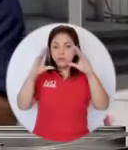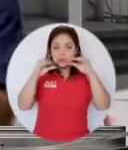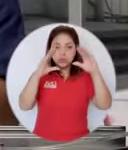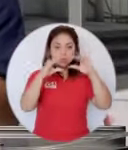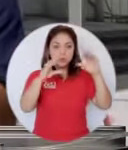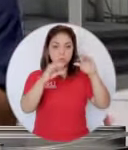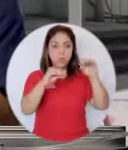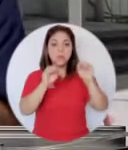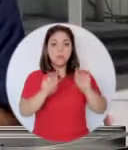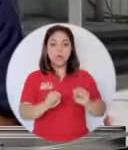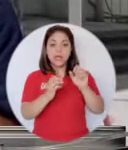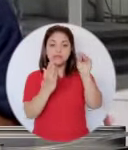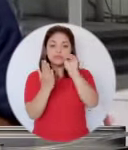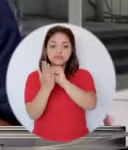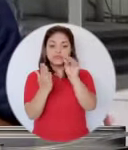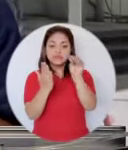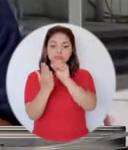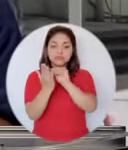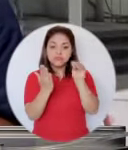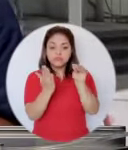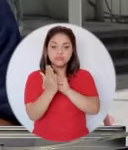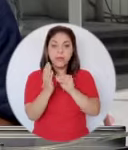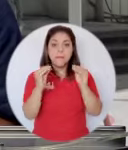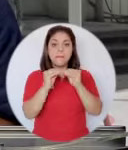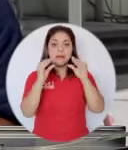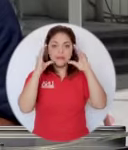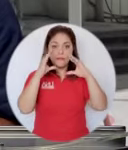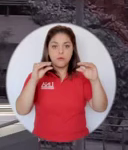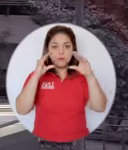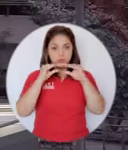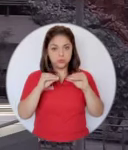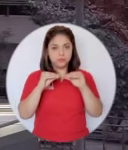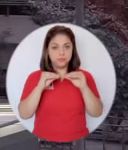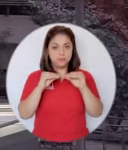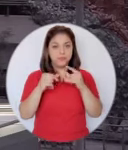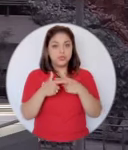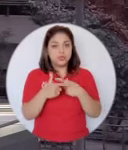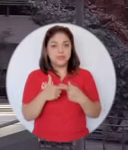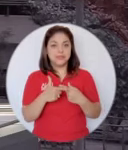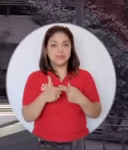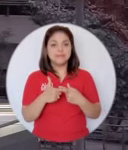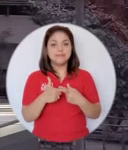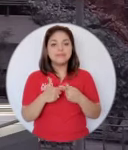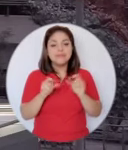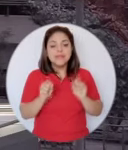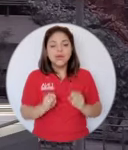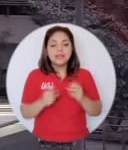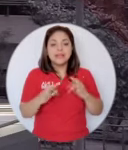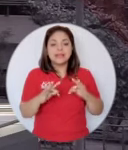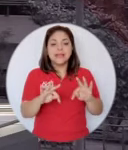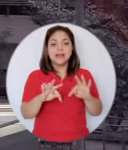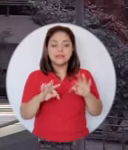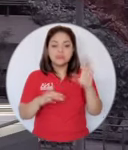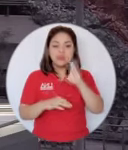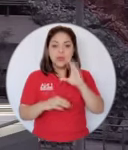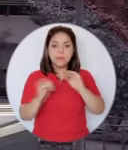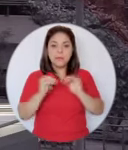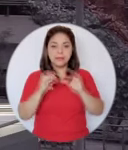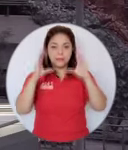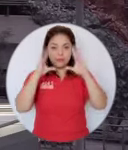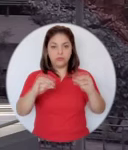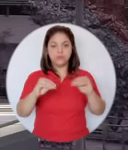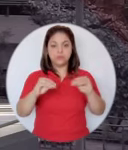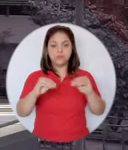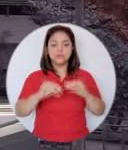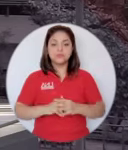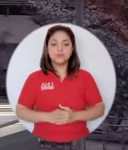entonces podríamos establecer ese tipo de patrones. Parece que el COVID prolongado, post-COVID, como le llaman,